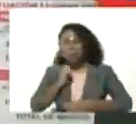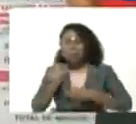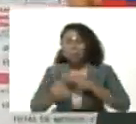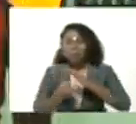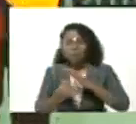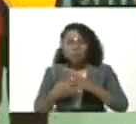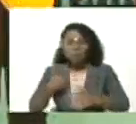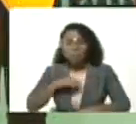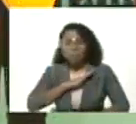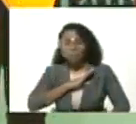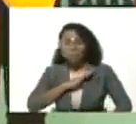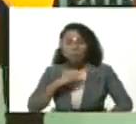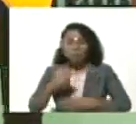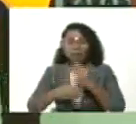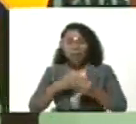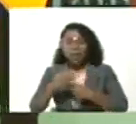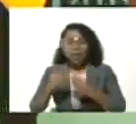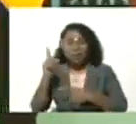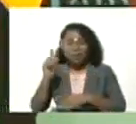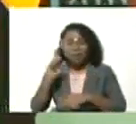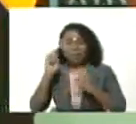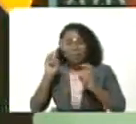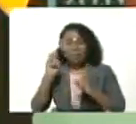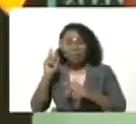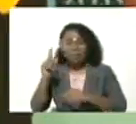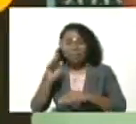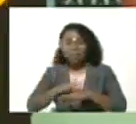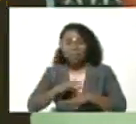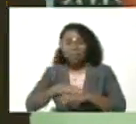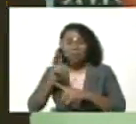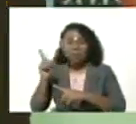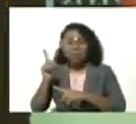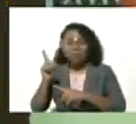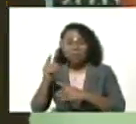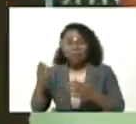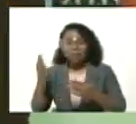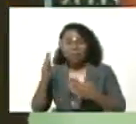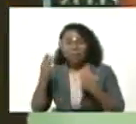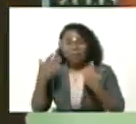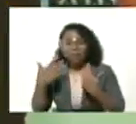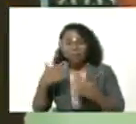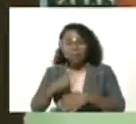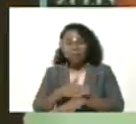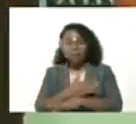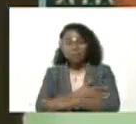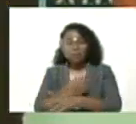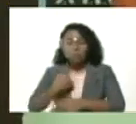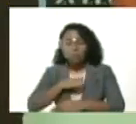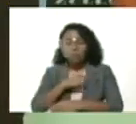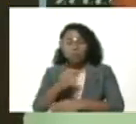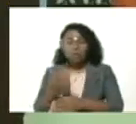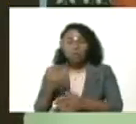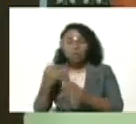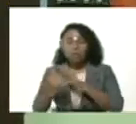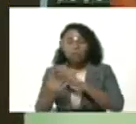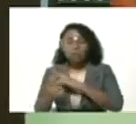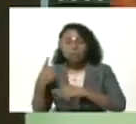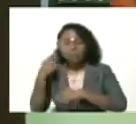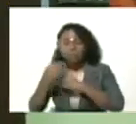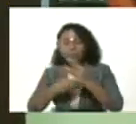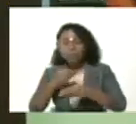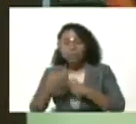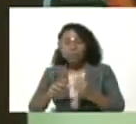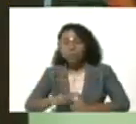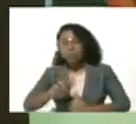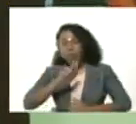instituciones nuestras, han traído esa consecuencia. Pero si no hubiese sido por esa alerta preventiva de nuestras instituciones, quizás las calamidades